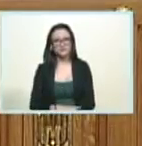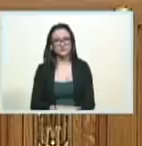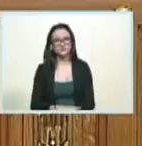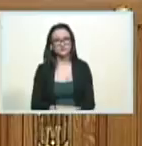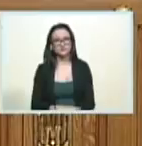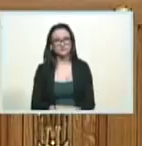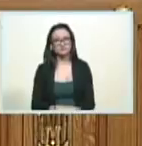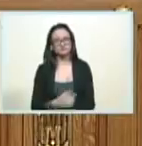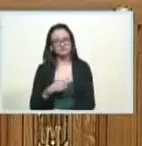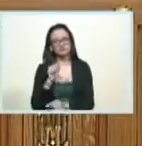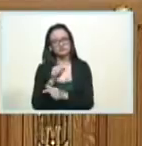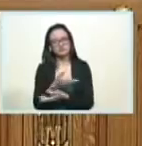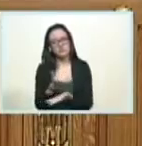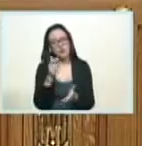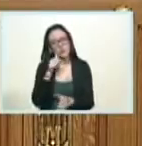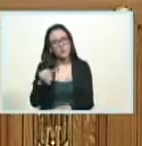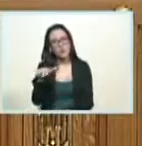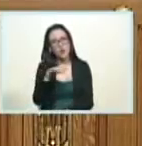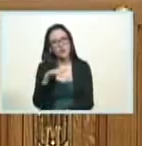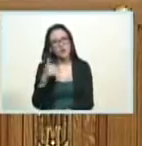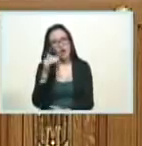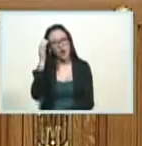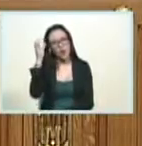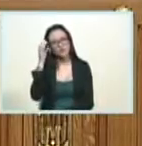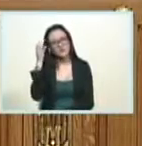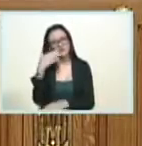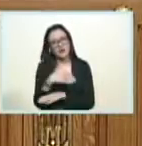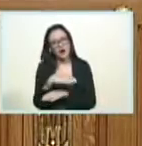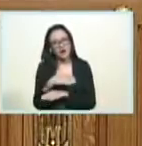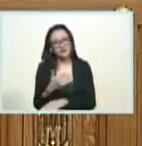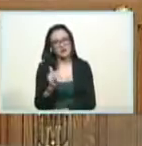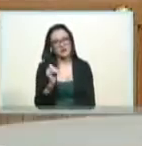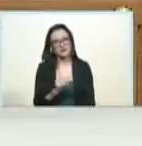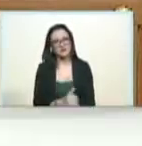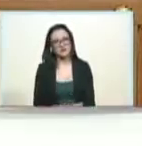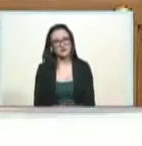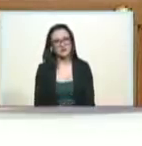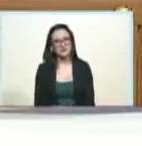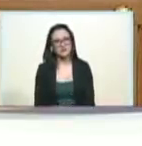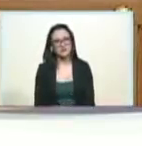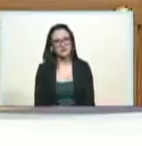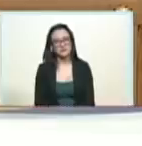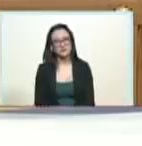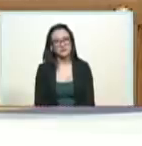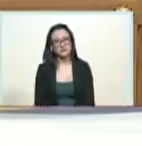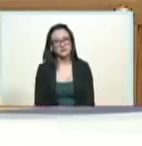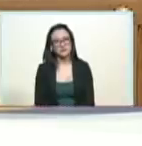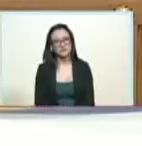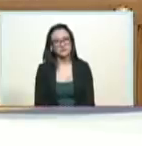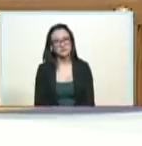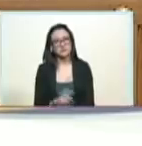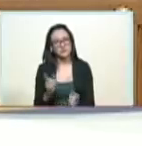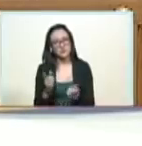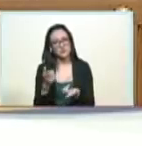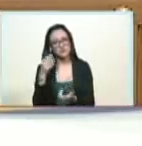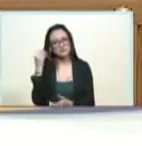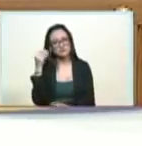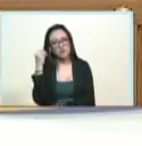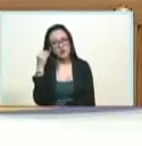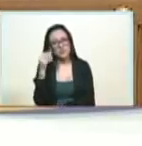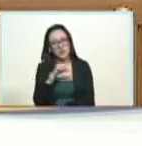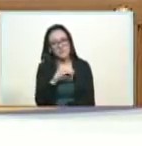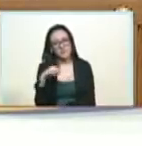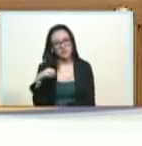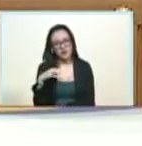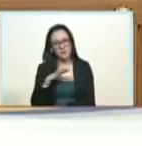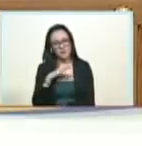Se lo digo a nuestro pueblo, que tanta conciencia tiene en las calles. Es un reduccionismo estúpido creer que es un problema de